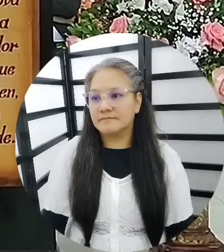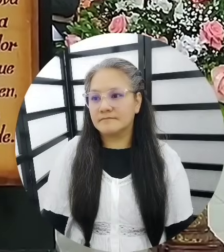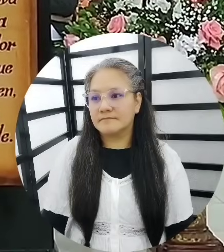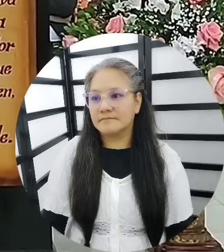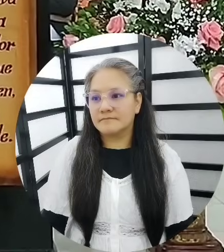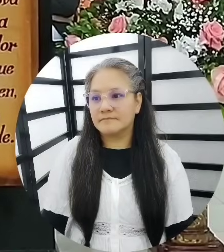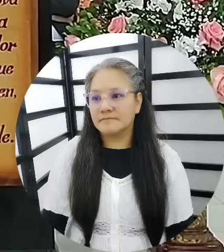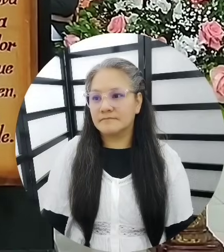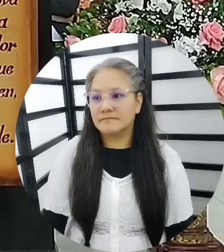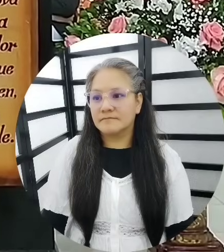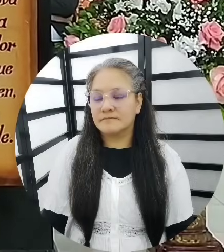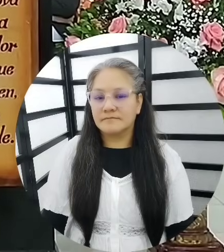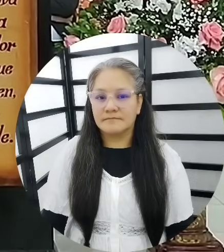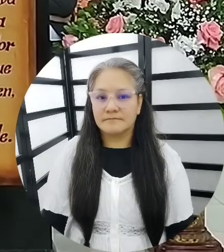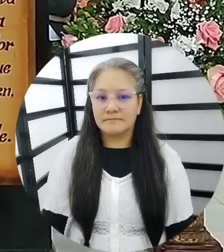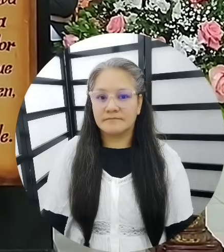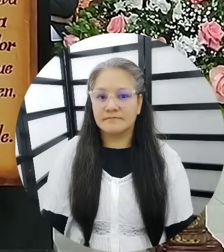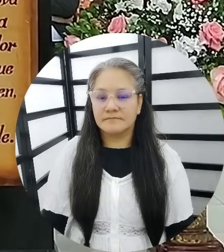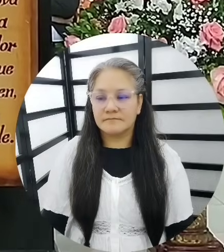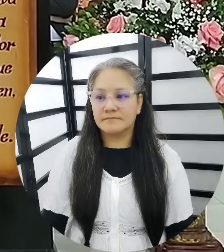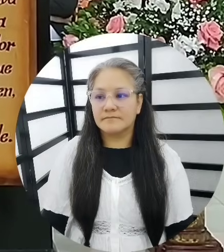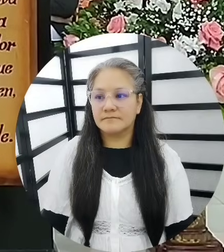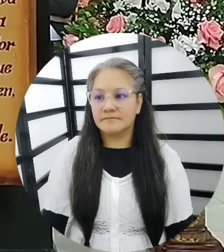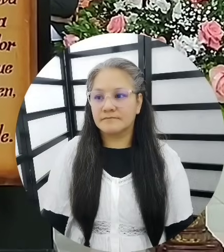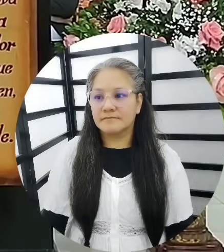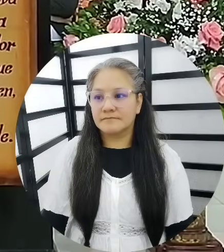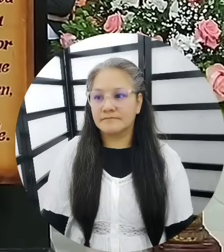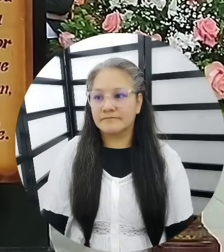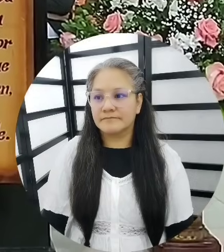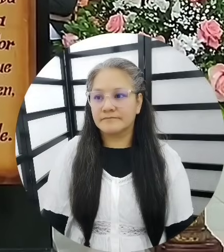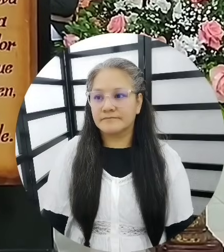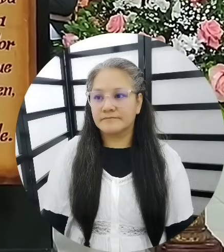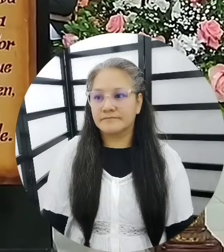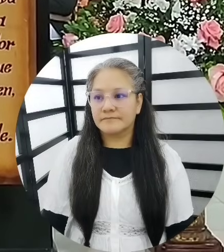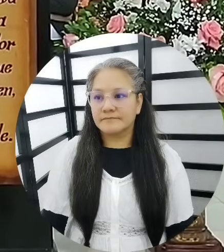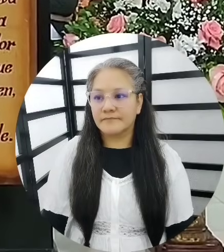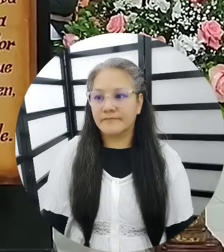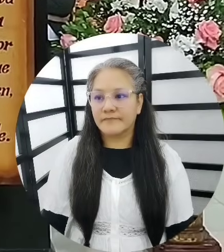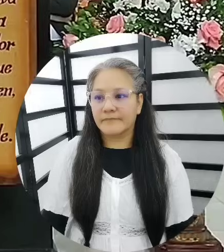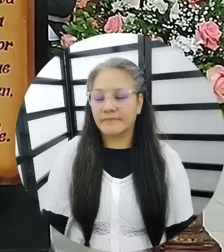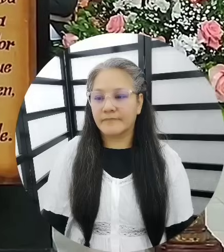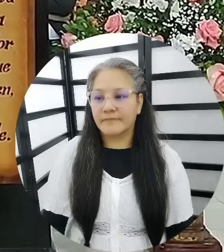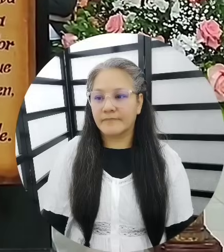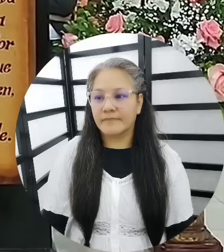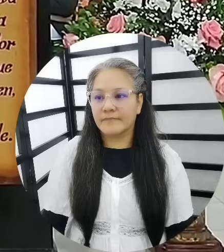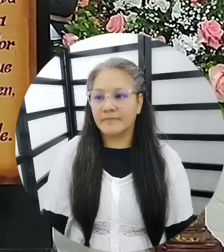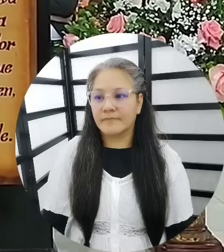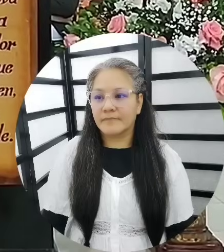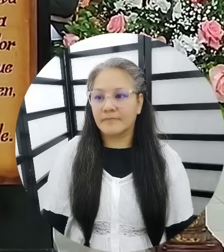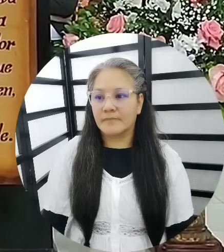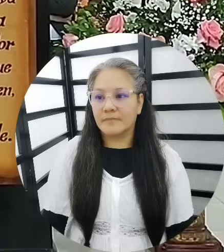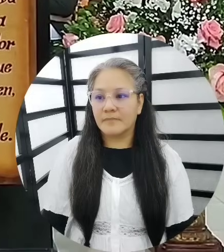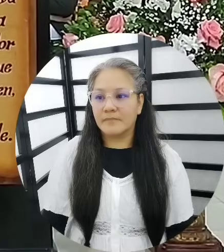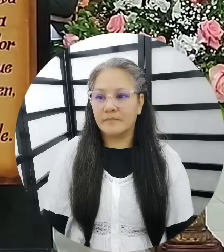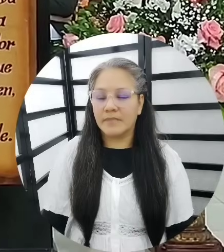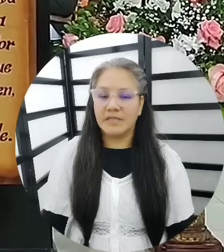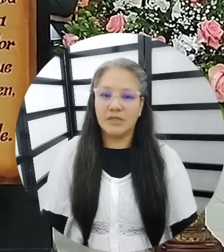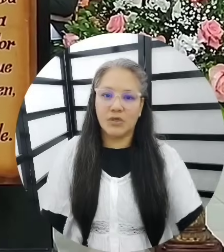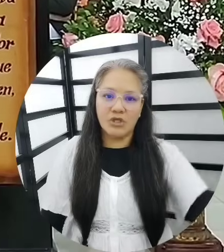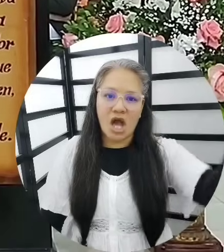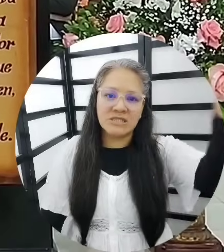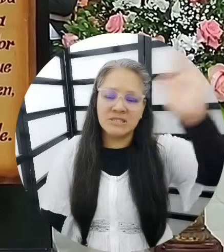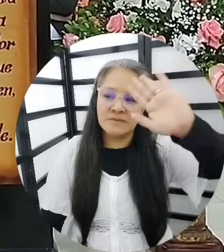seguimiento y continuidad a un trabajo que el hermano Ortiz hizo en Esmeraldas con una campaña que dio en